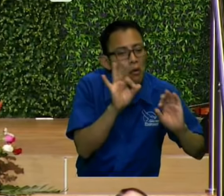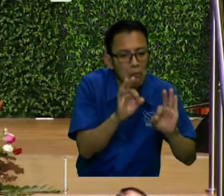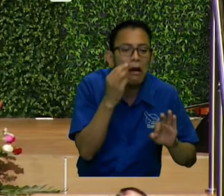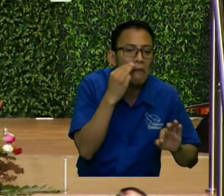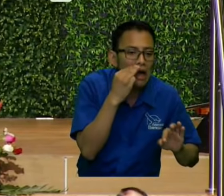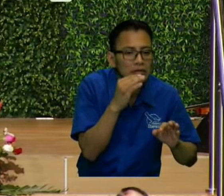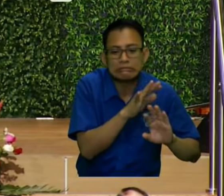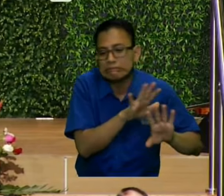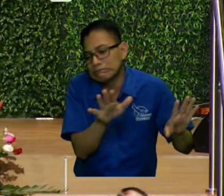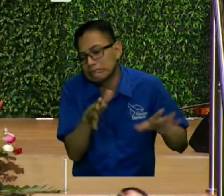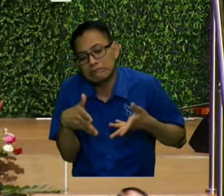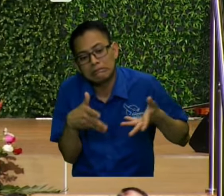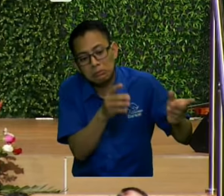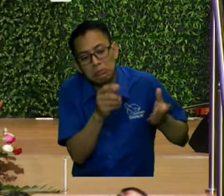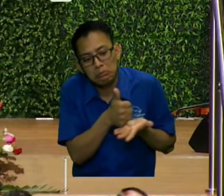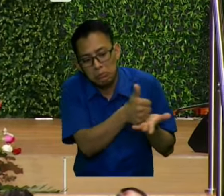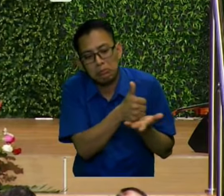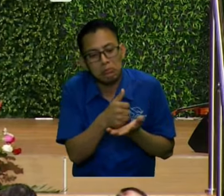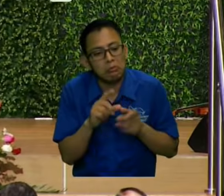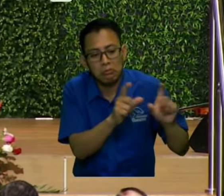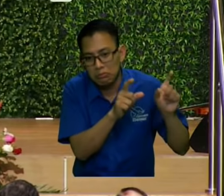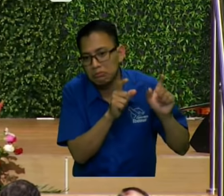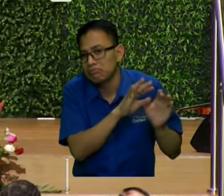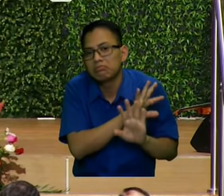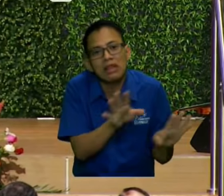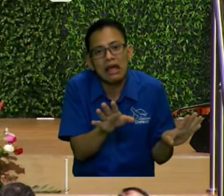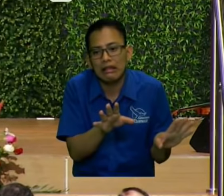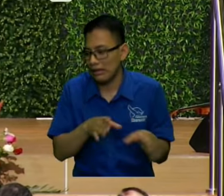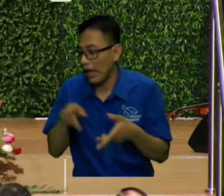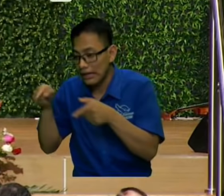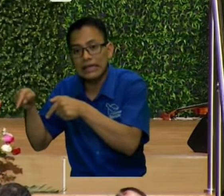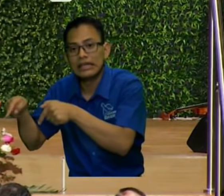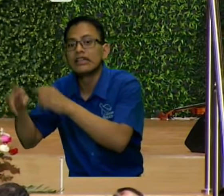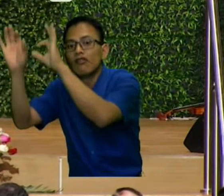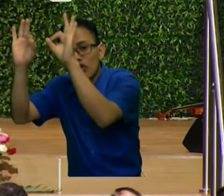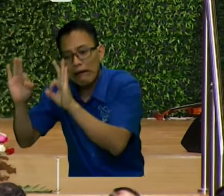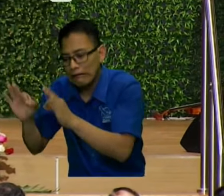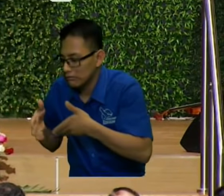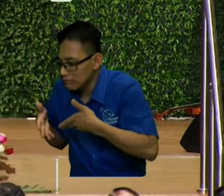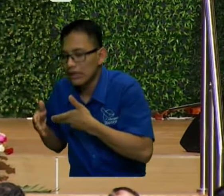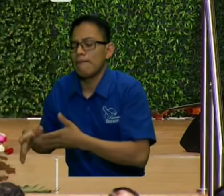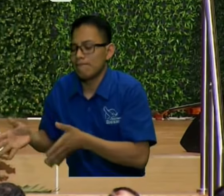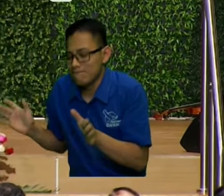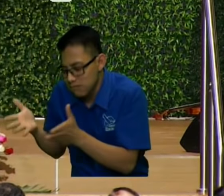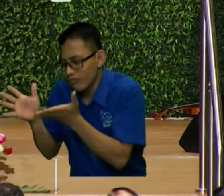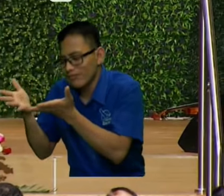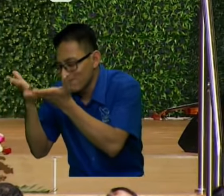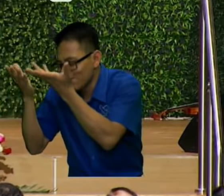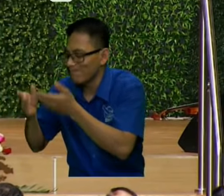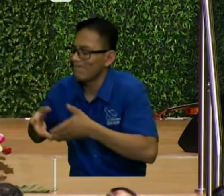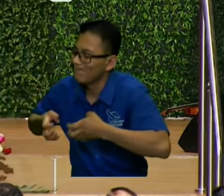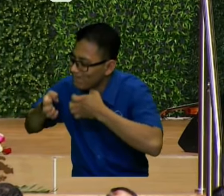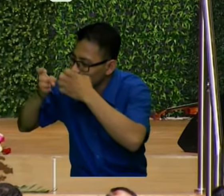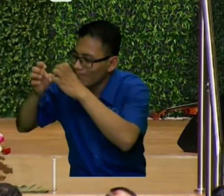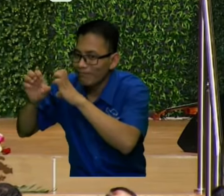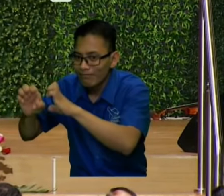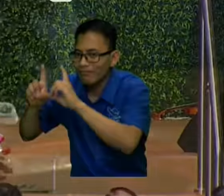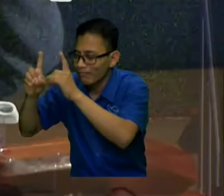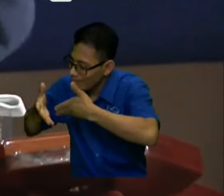responsable. Y Él nos hace y nos forma. Por eso le dice el Señor a Israel: yo te hice y yo te